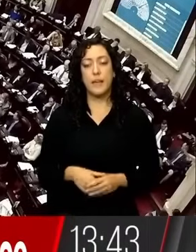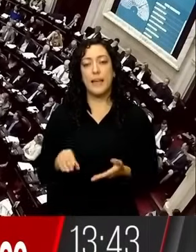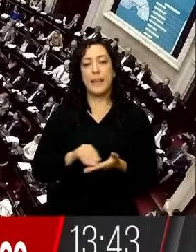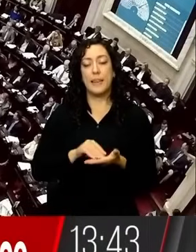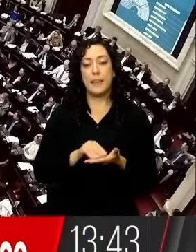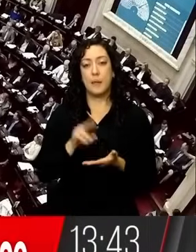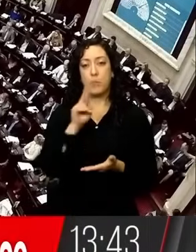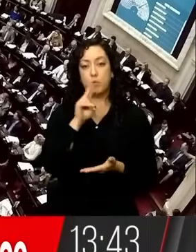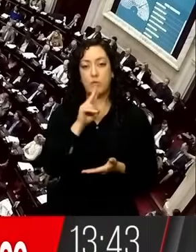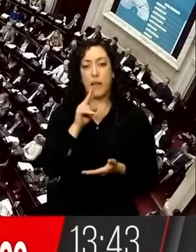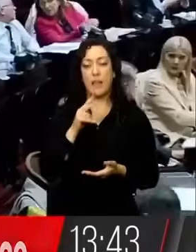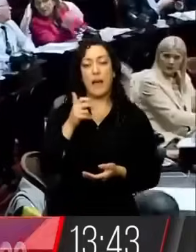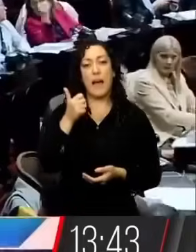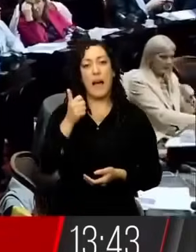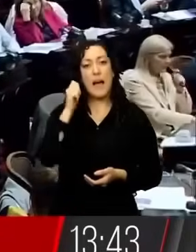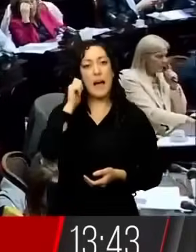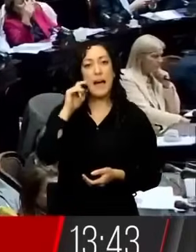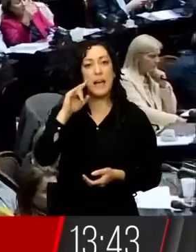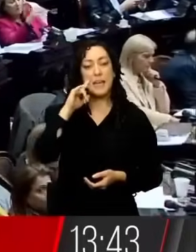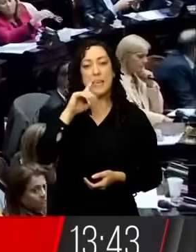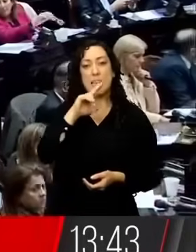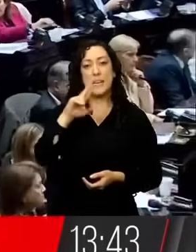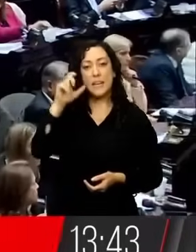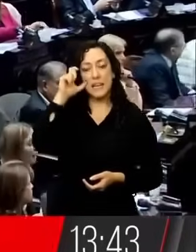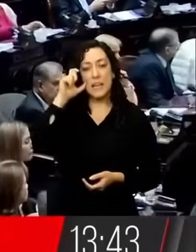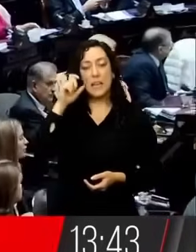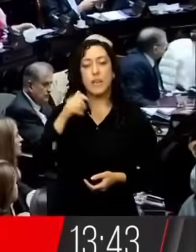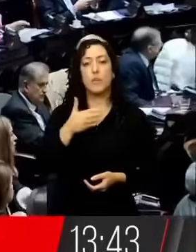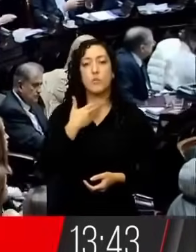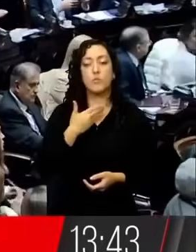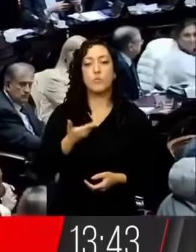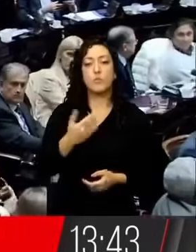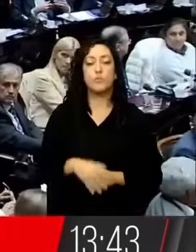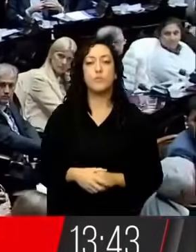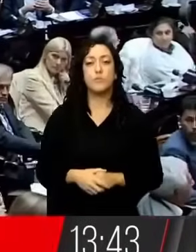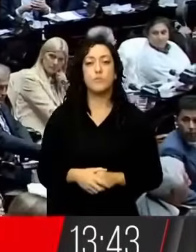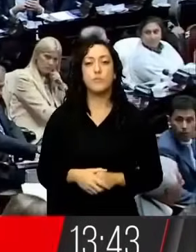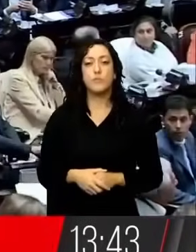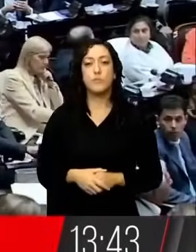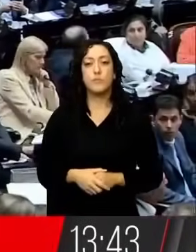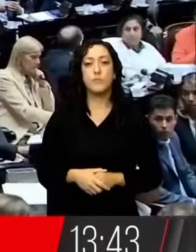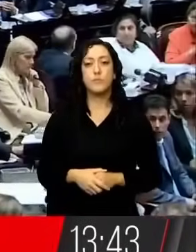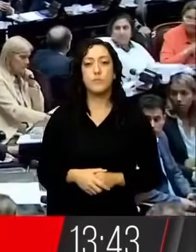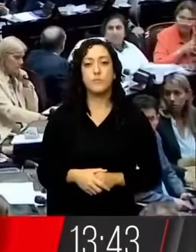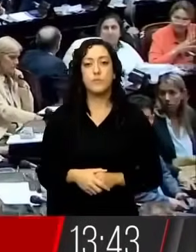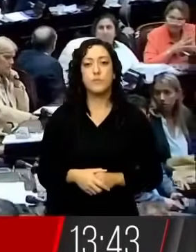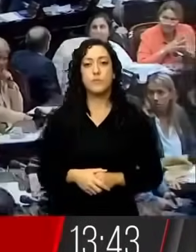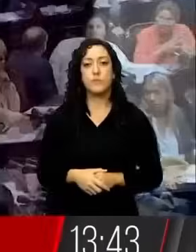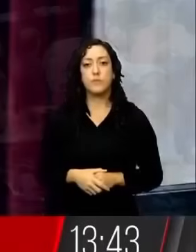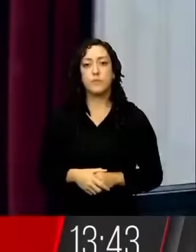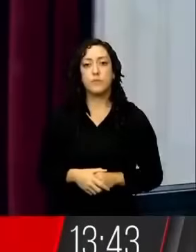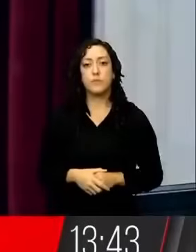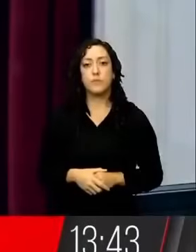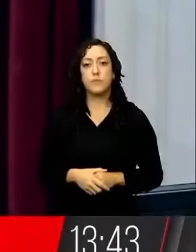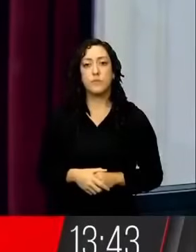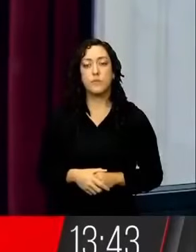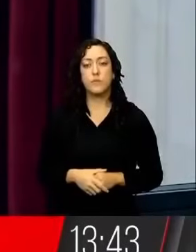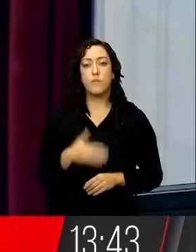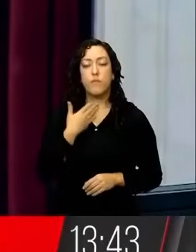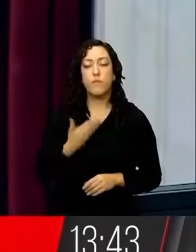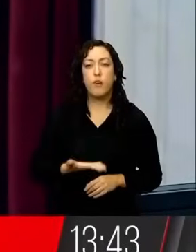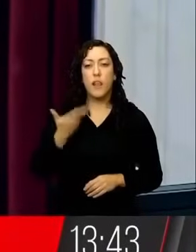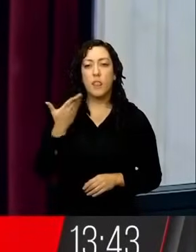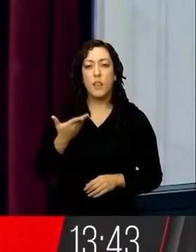Diputada Hilda Aguirre, por favor, el sentido de su voto a viva voz. Hilda Aguirre.